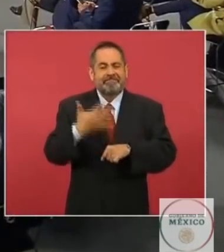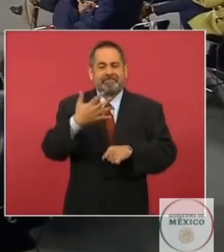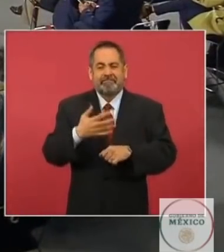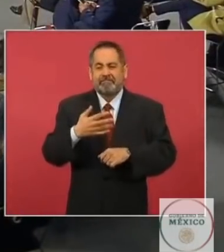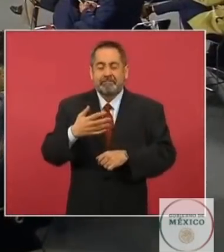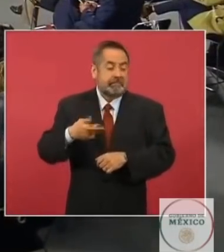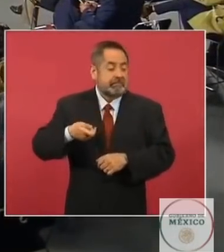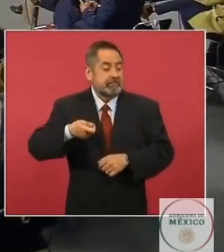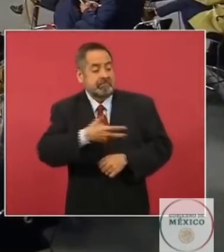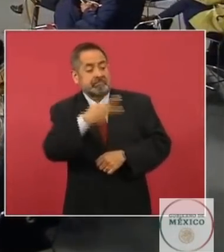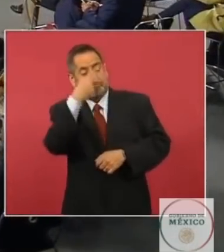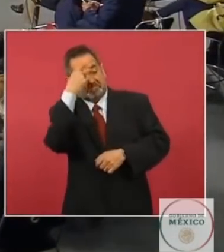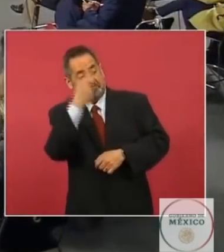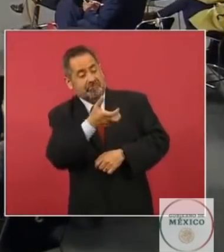México.